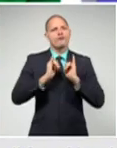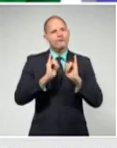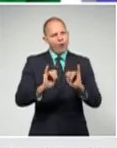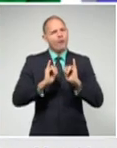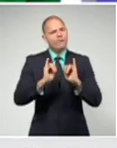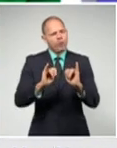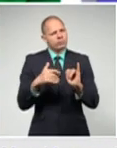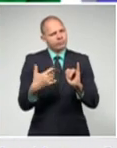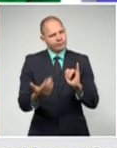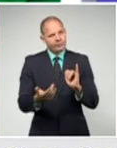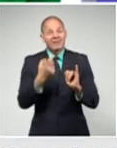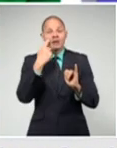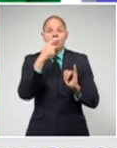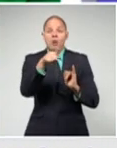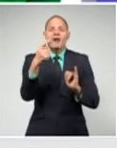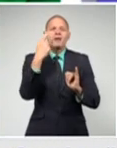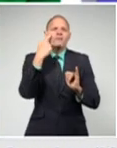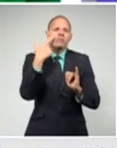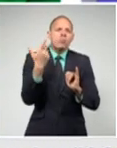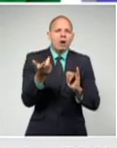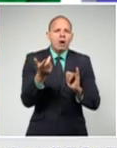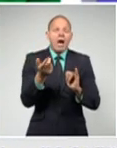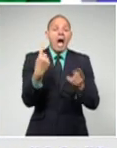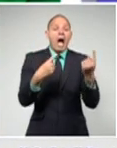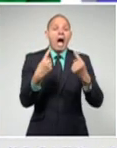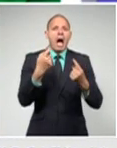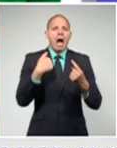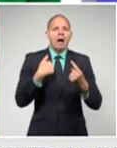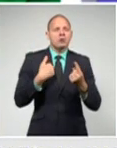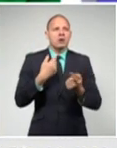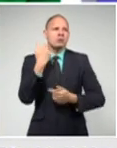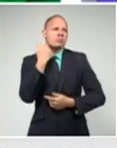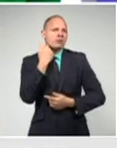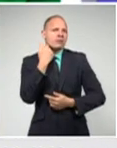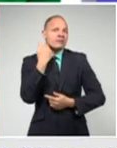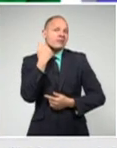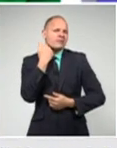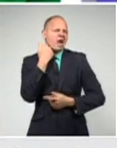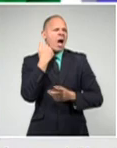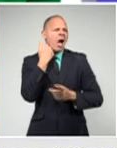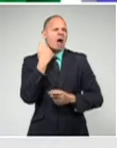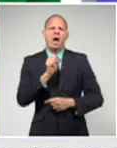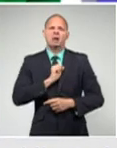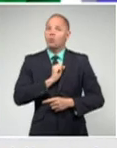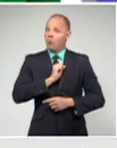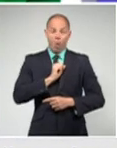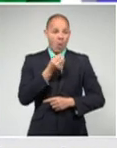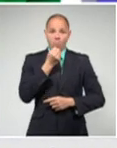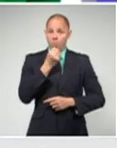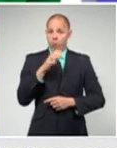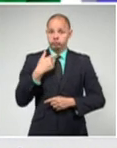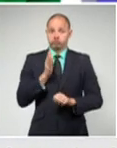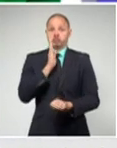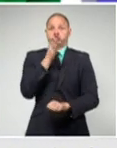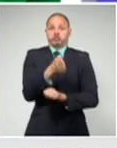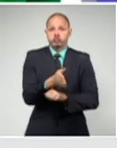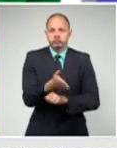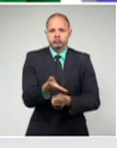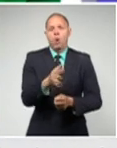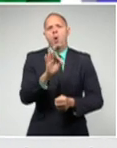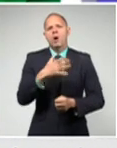lo primero que hay que pensar, ir al médico y que se descarte es que uno tiene COVID-19 por la alta transmisión que